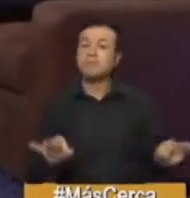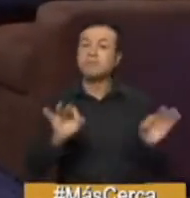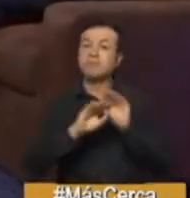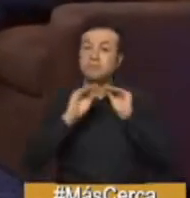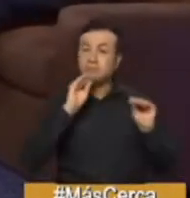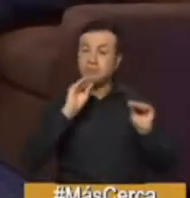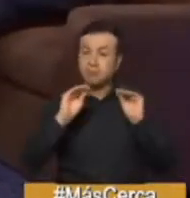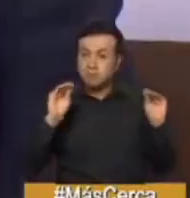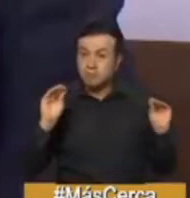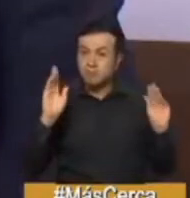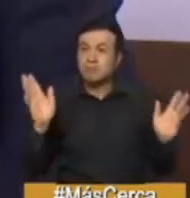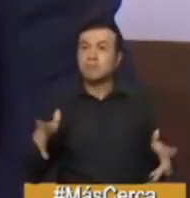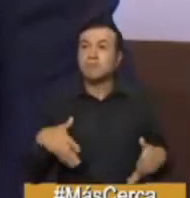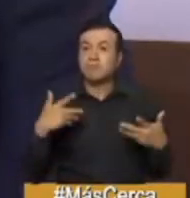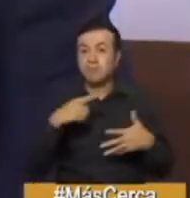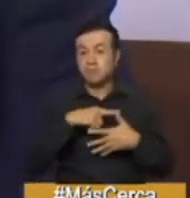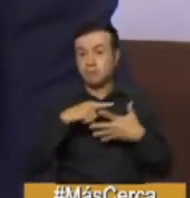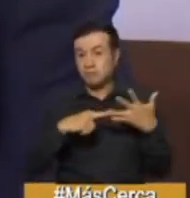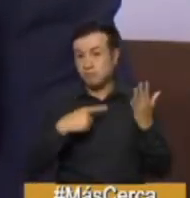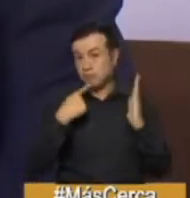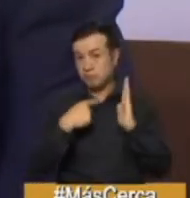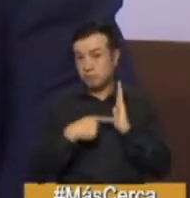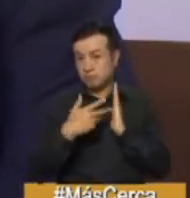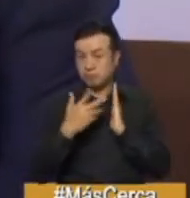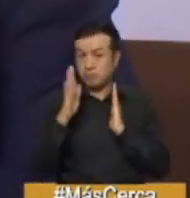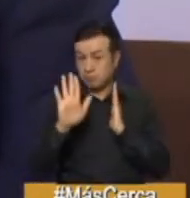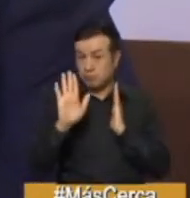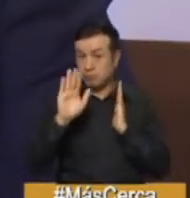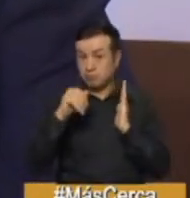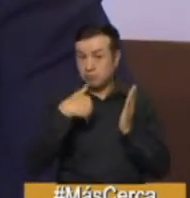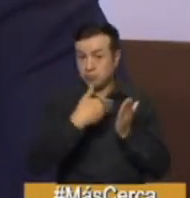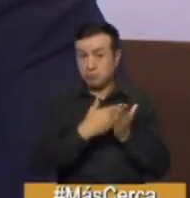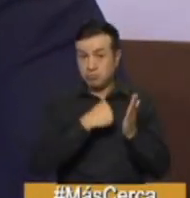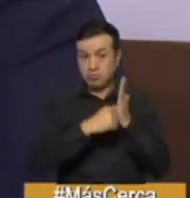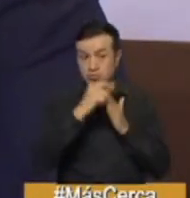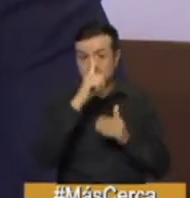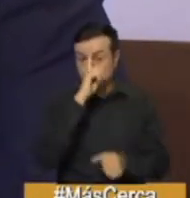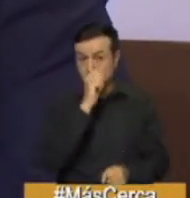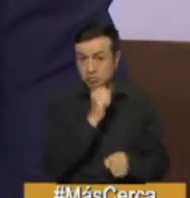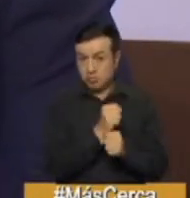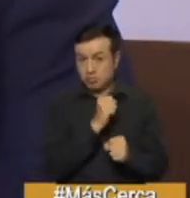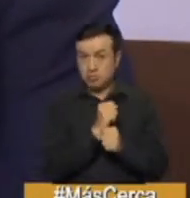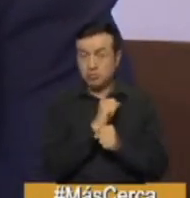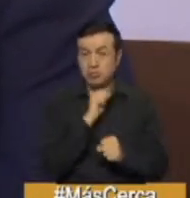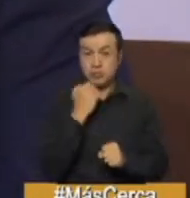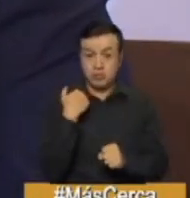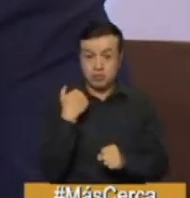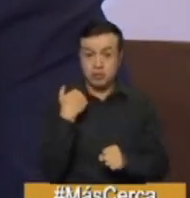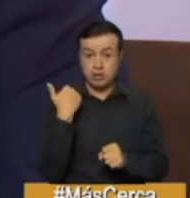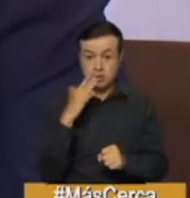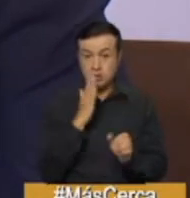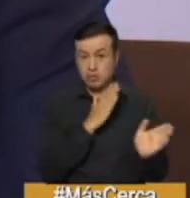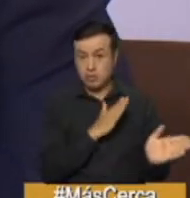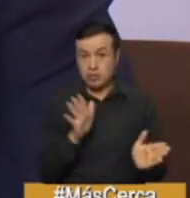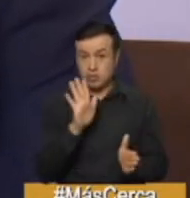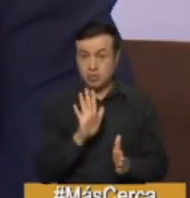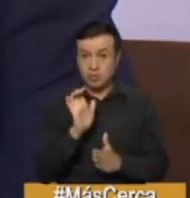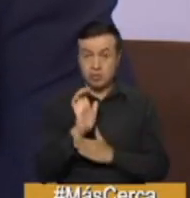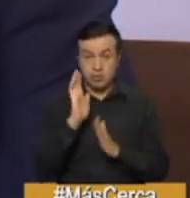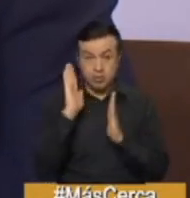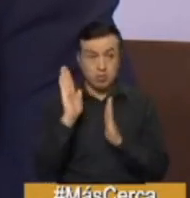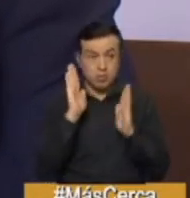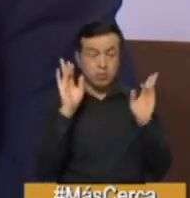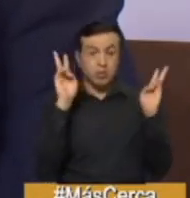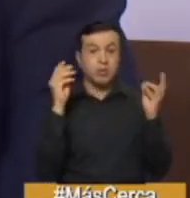pueden acceder a través de varios canales pueden hacer presencialmente a la sociedad ministerio de trabajo que contamos en todas en todo el país pueda